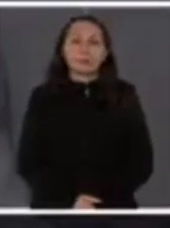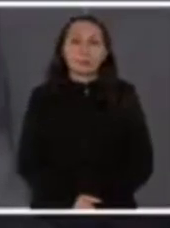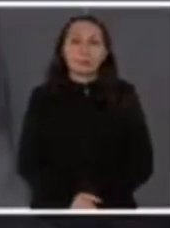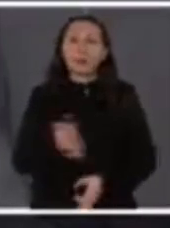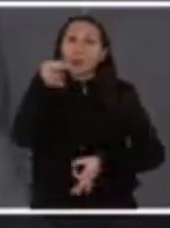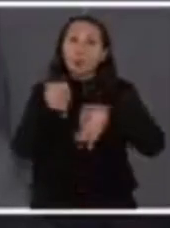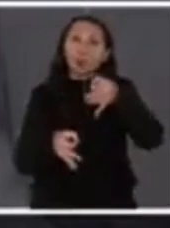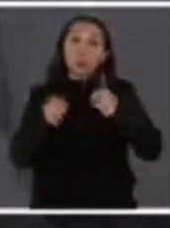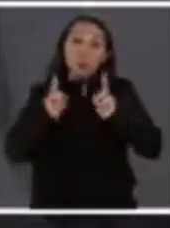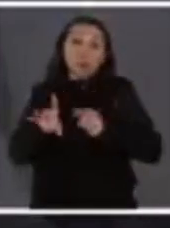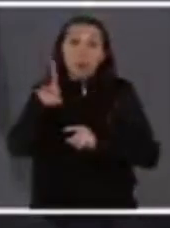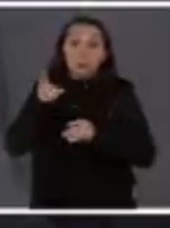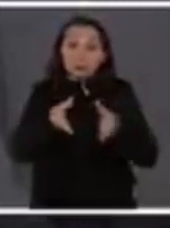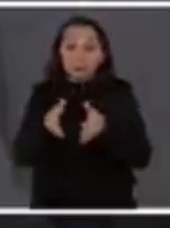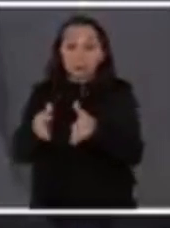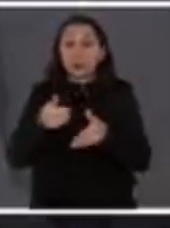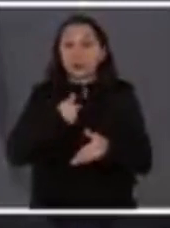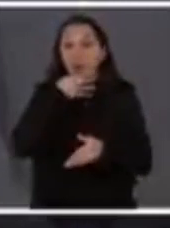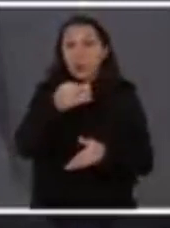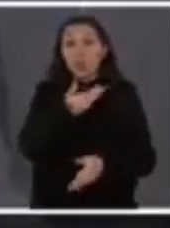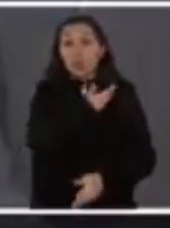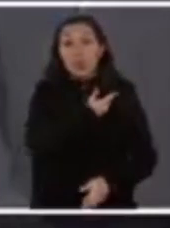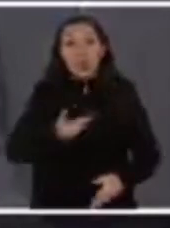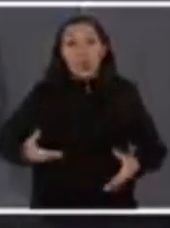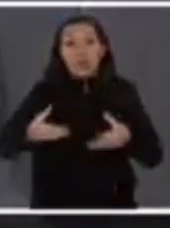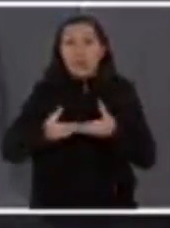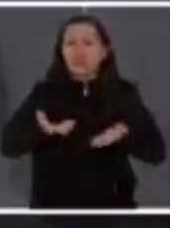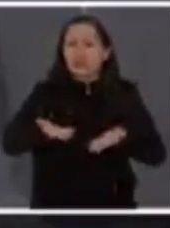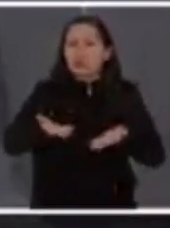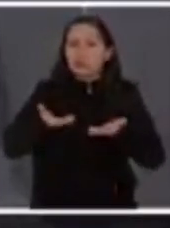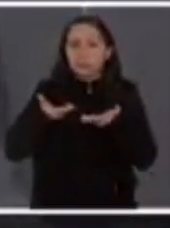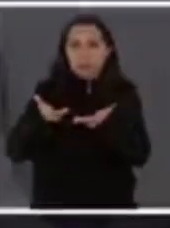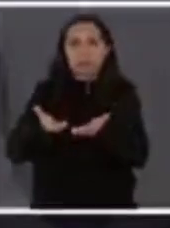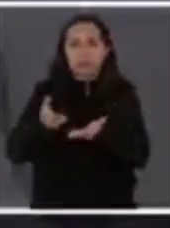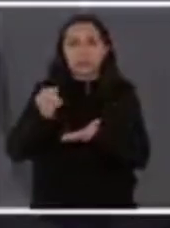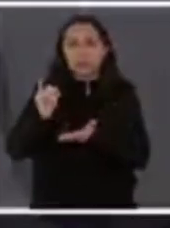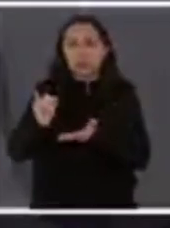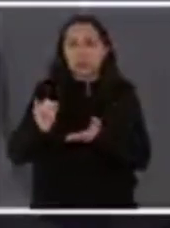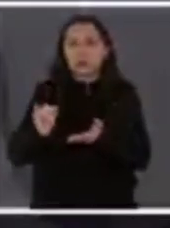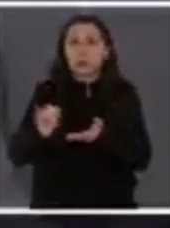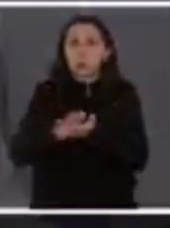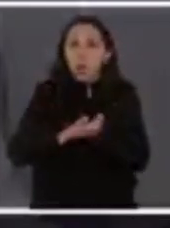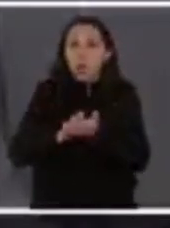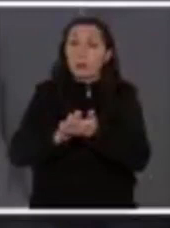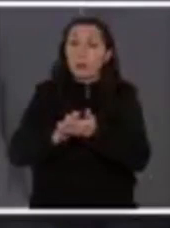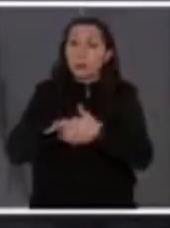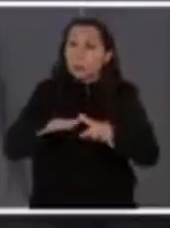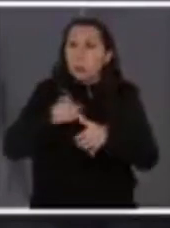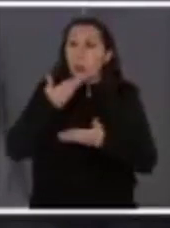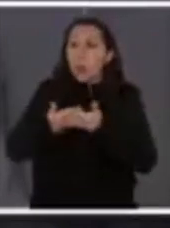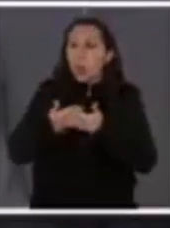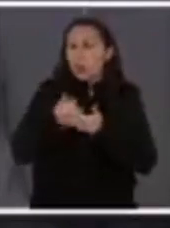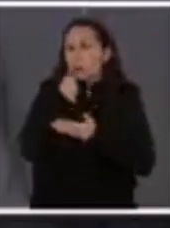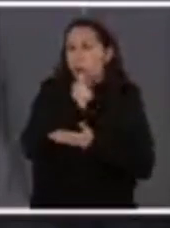La justicia tendrá que determinar su camino y en esto yo he señalado que el gobierno se pone a disposición para ya sea ser parte cuando